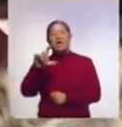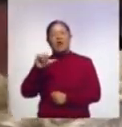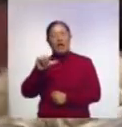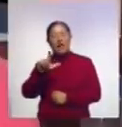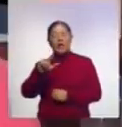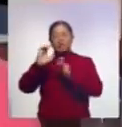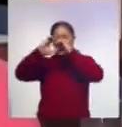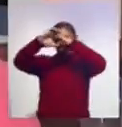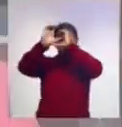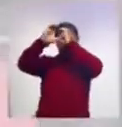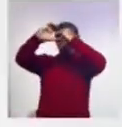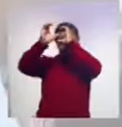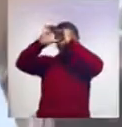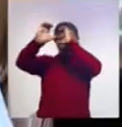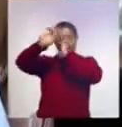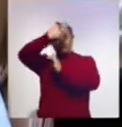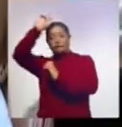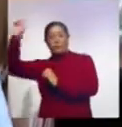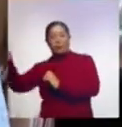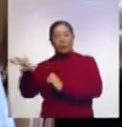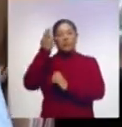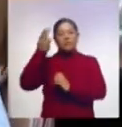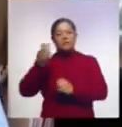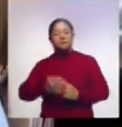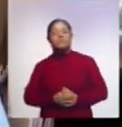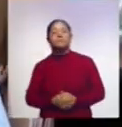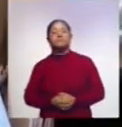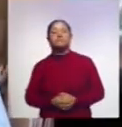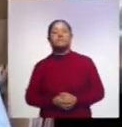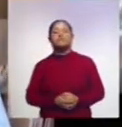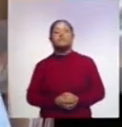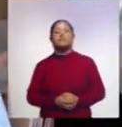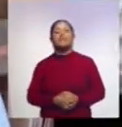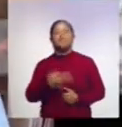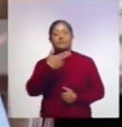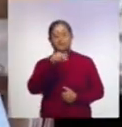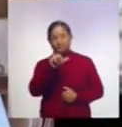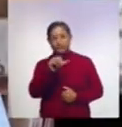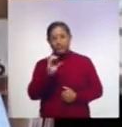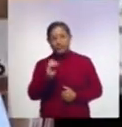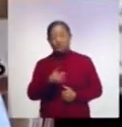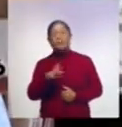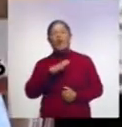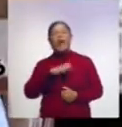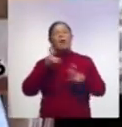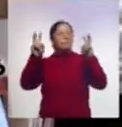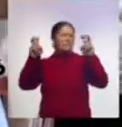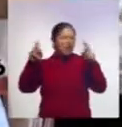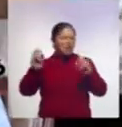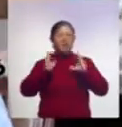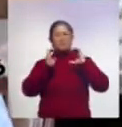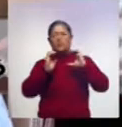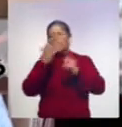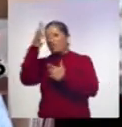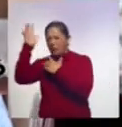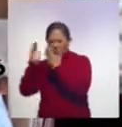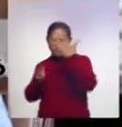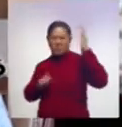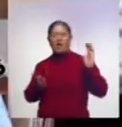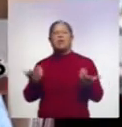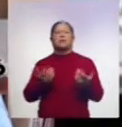la observación del universo. Hemos tenido temas de ciencias ambientales, cuidado del medio ambiente, hemos